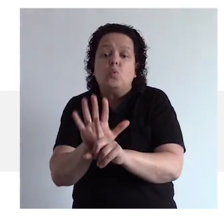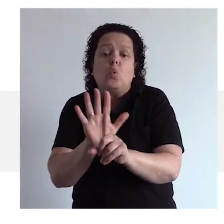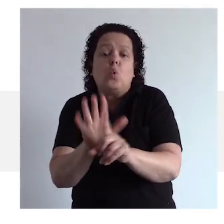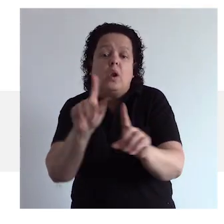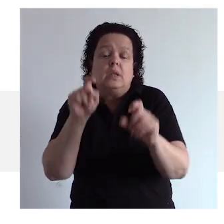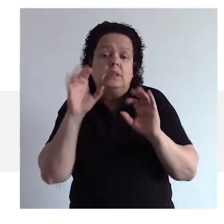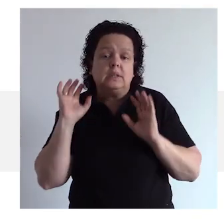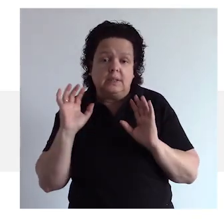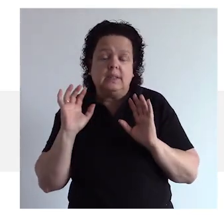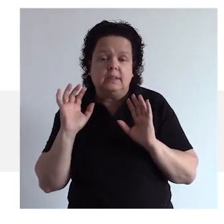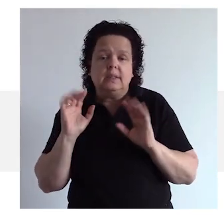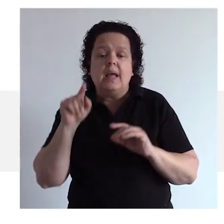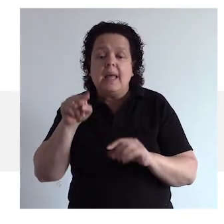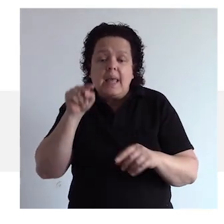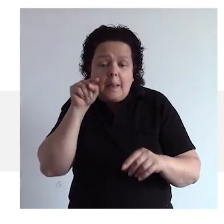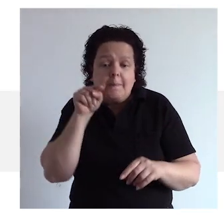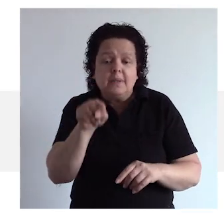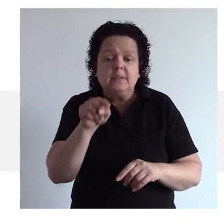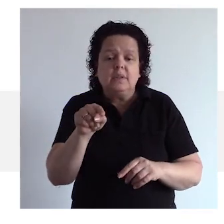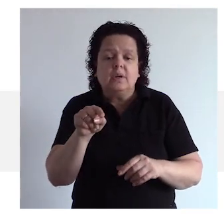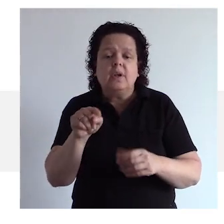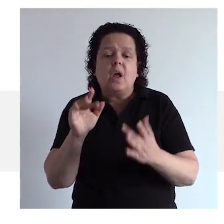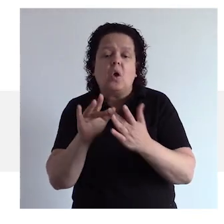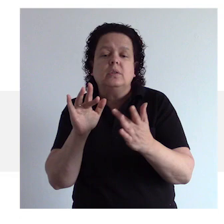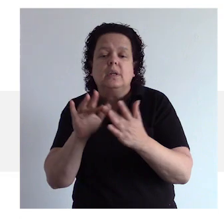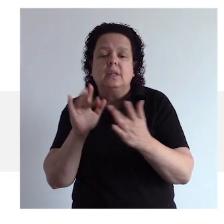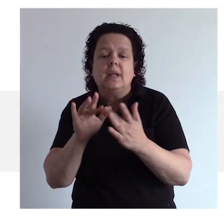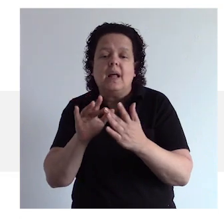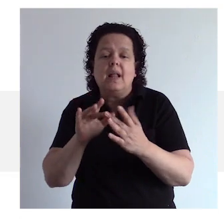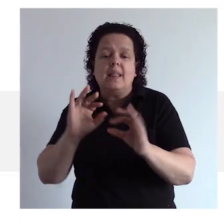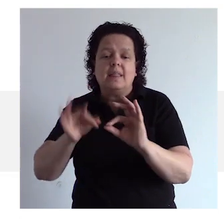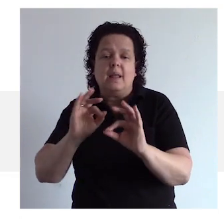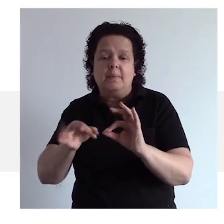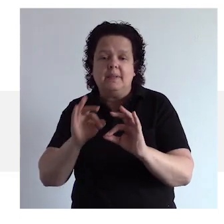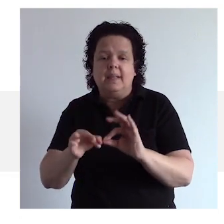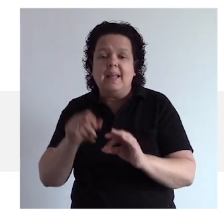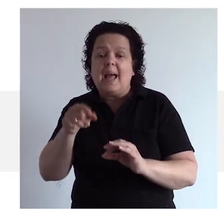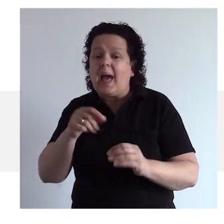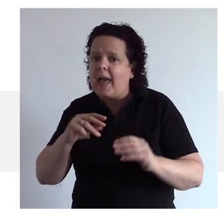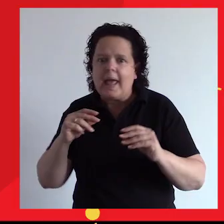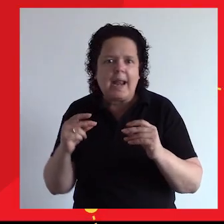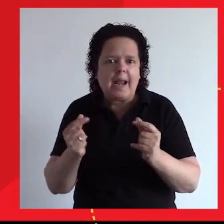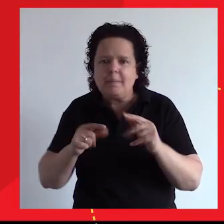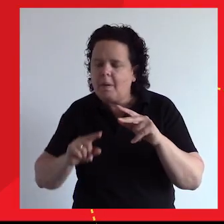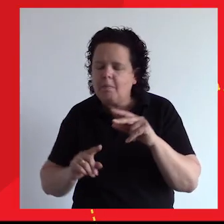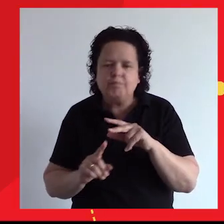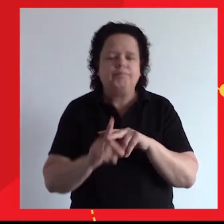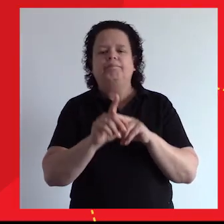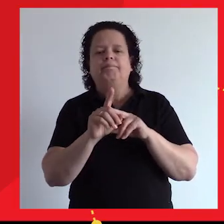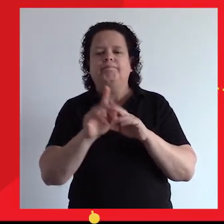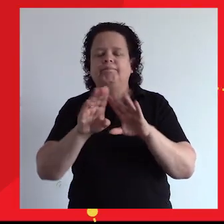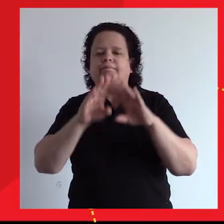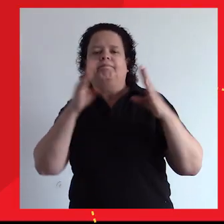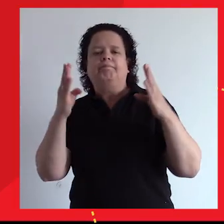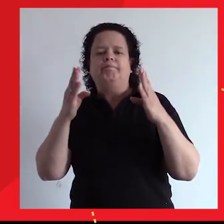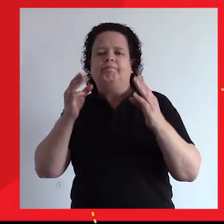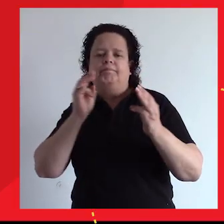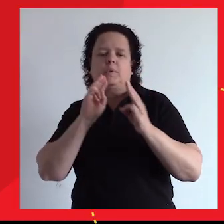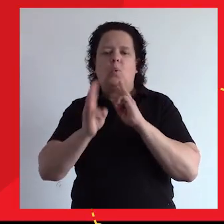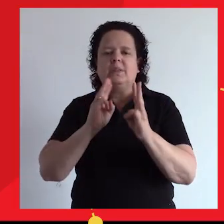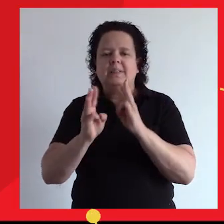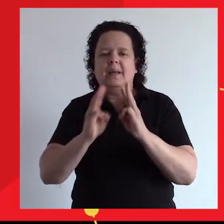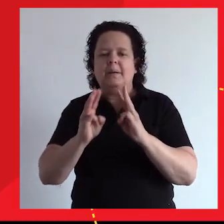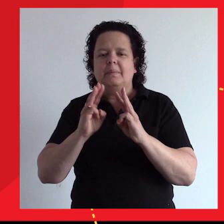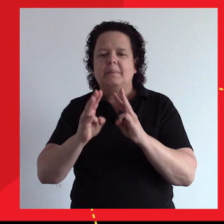acuerdo al horario de atención que se encuentra y presione en contactar al intérprete. De inmediato se abrirá directamente